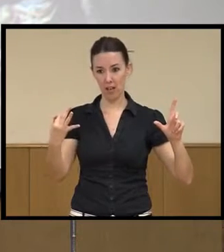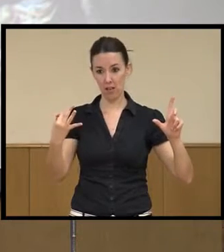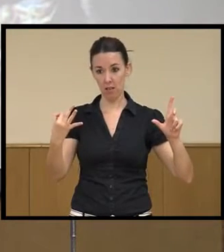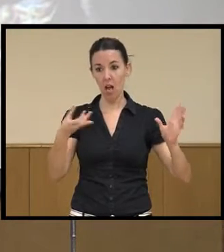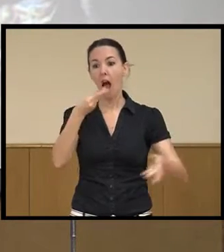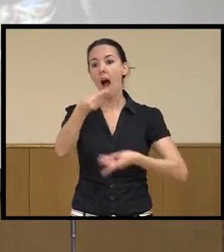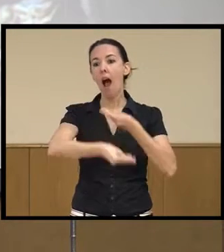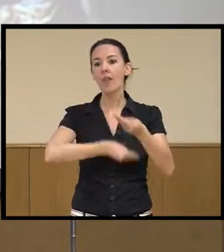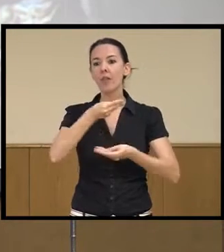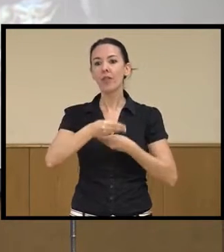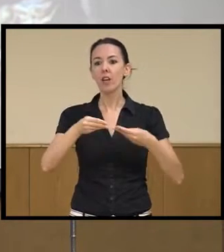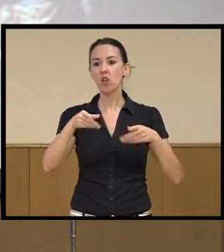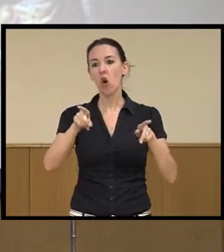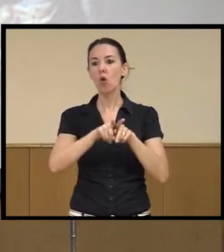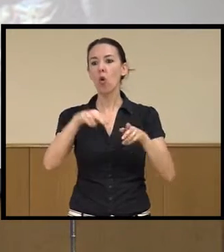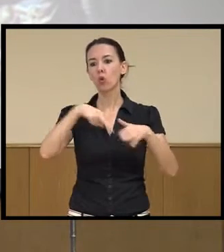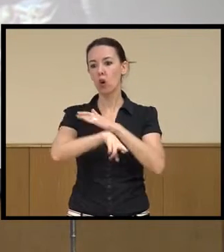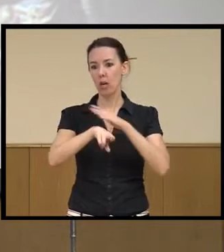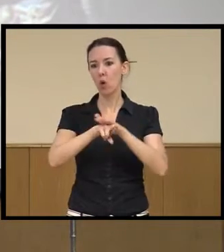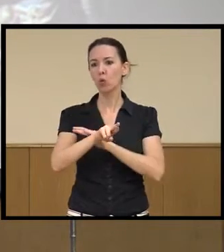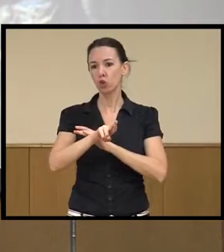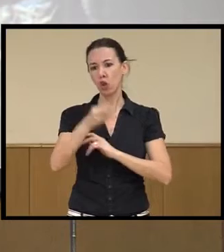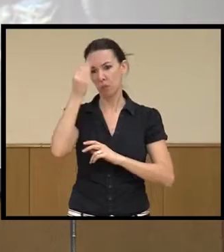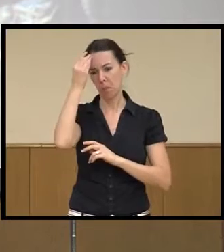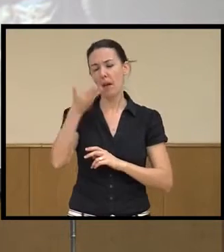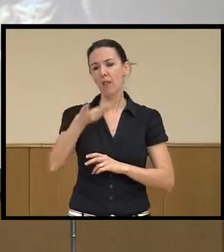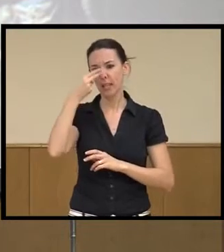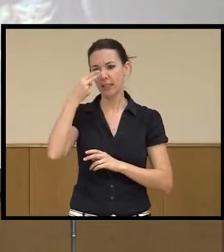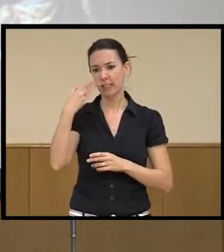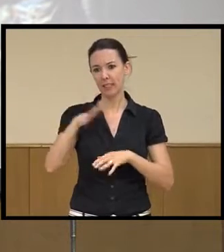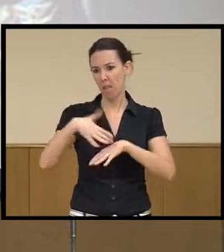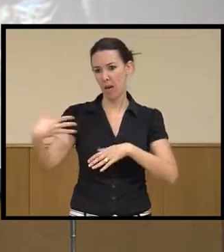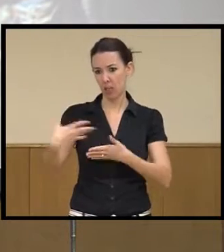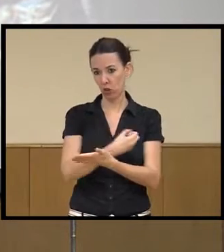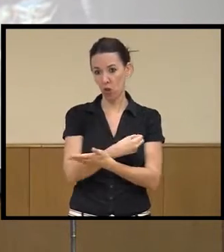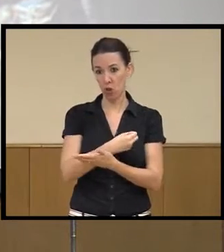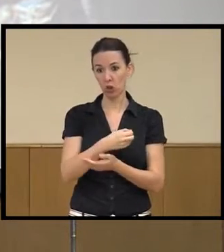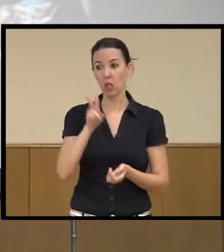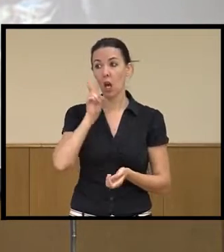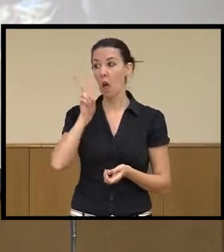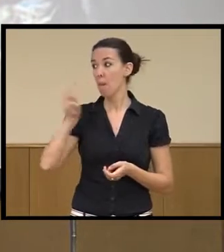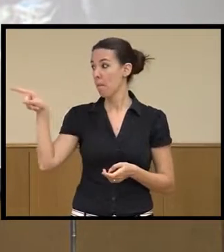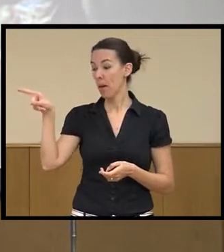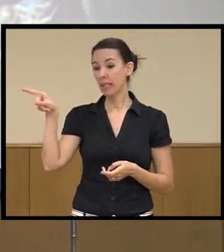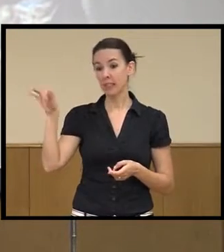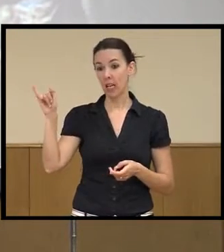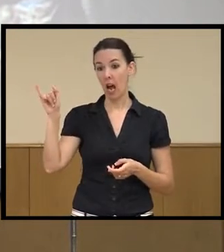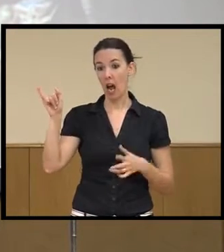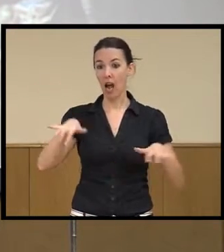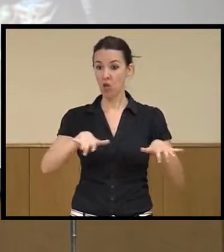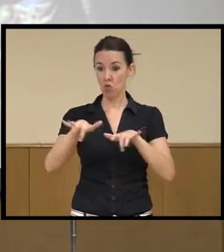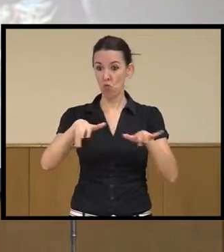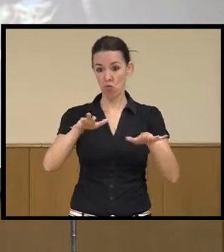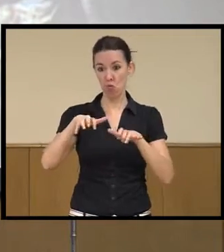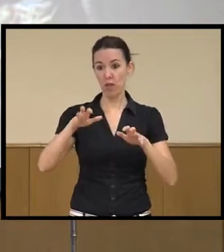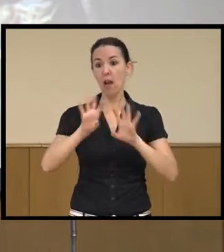hacer con unos recursos, yo creo que bastante interesantes para todo. Veis que hemos traído un virginal